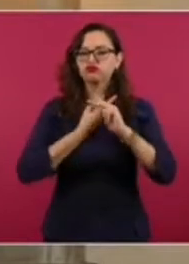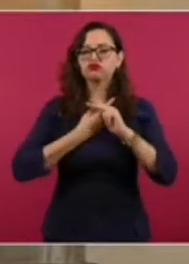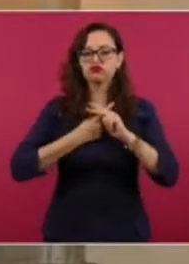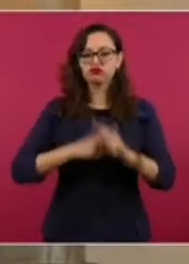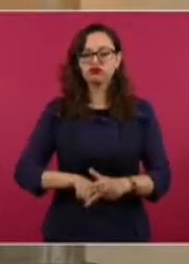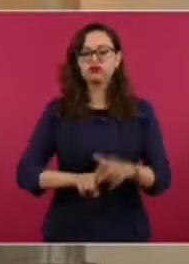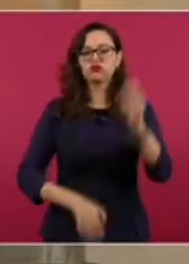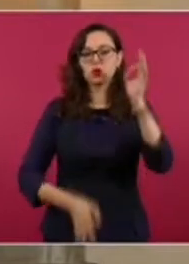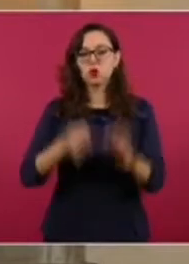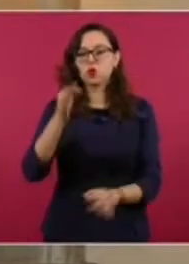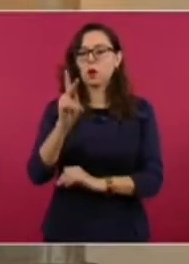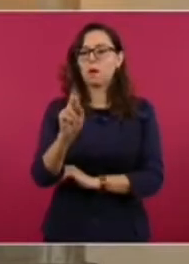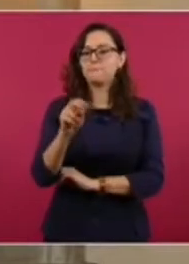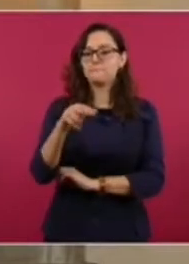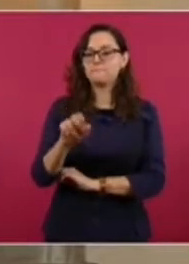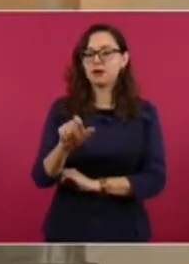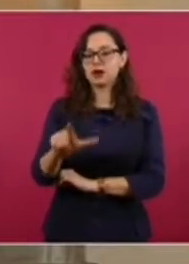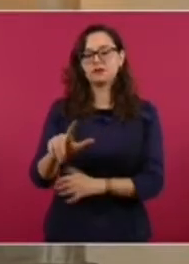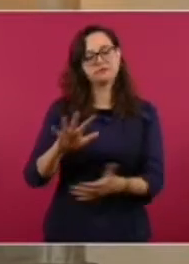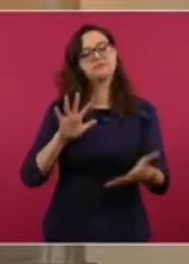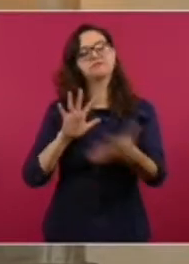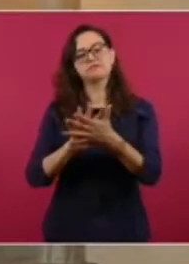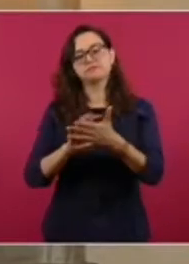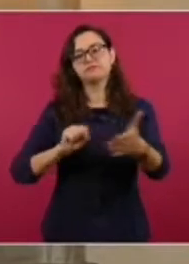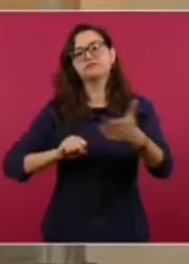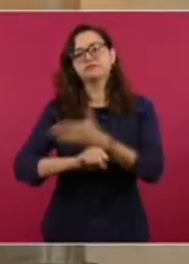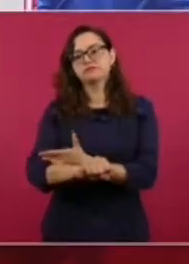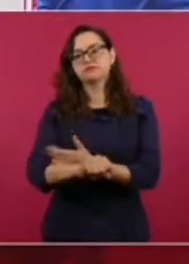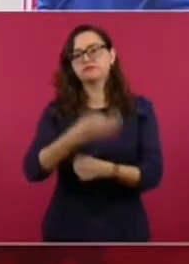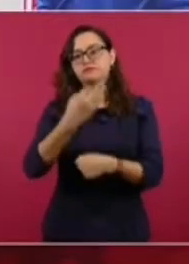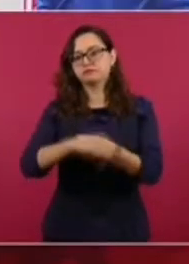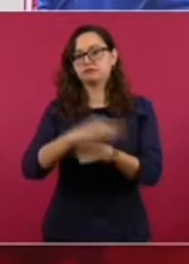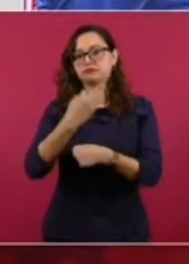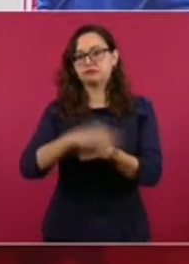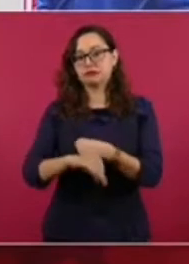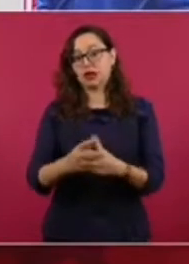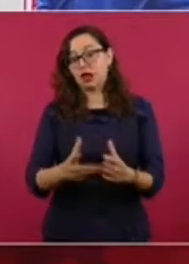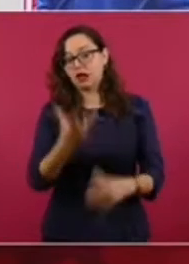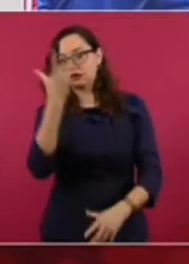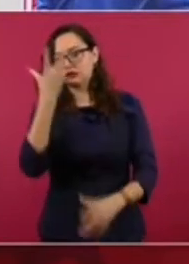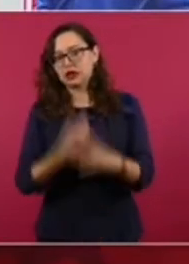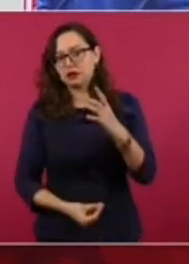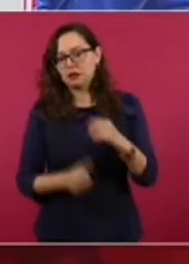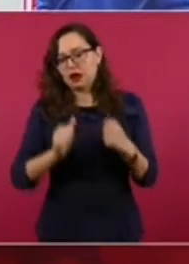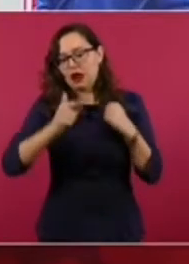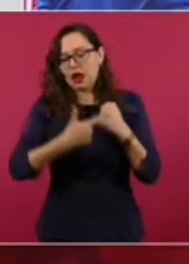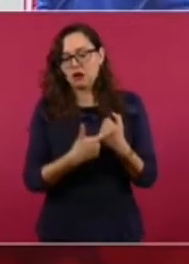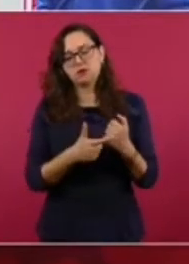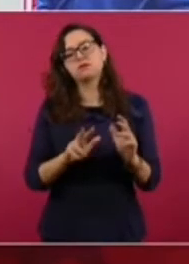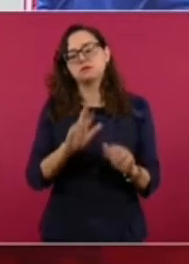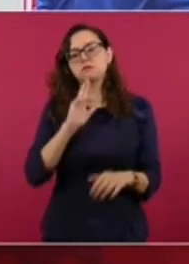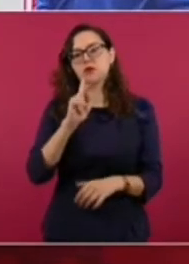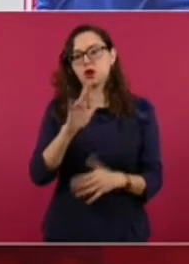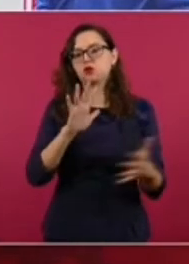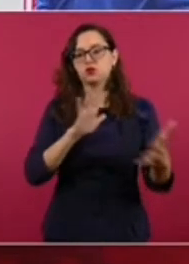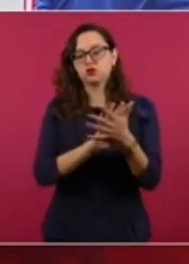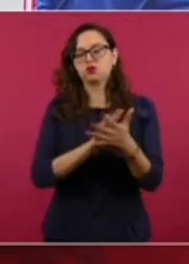ex procurador ratificando la medida cautelar de prisión preventiva justificada en el